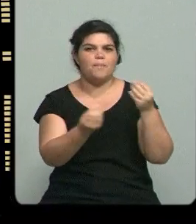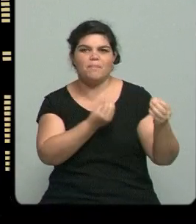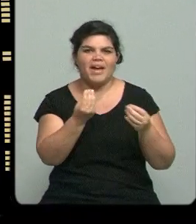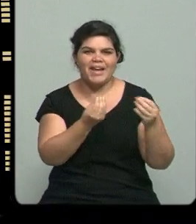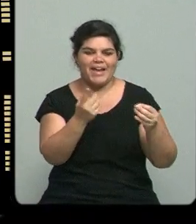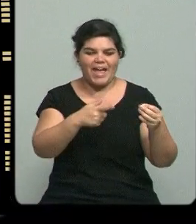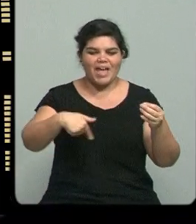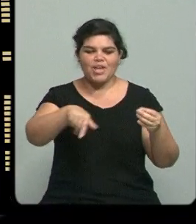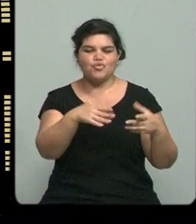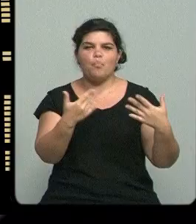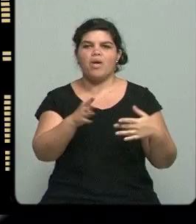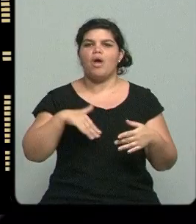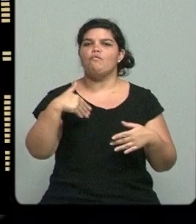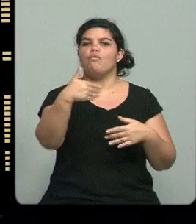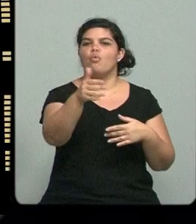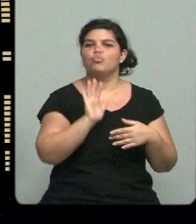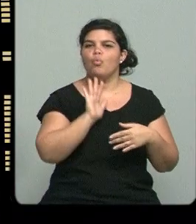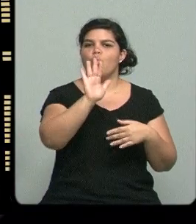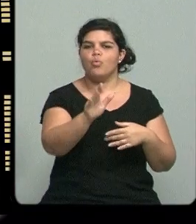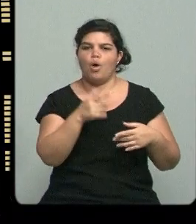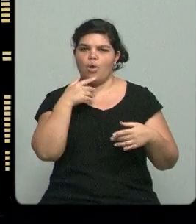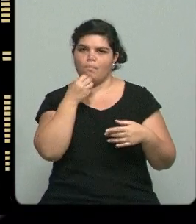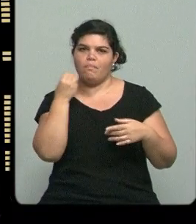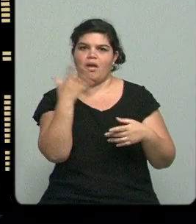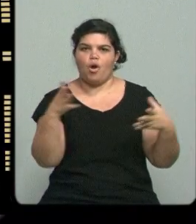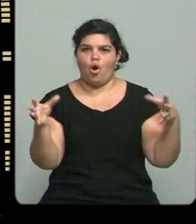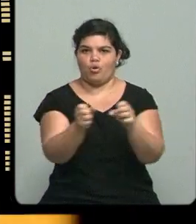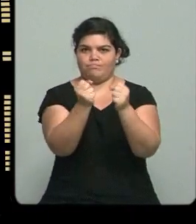concretar un futuro con mejores opciones.